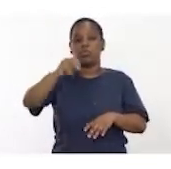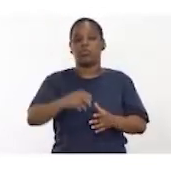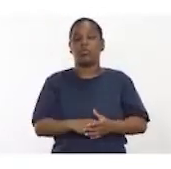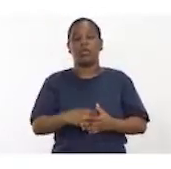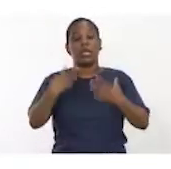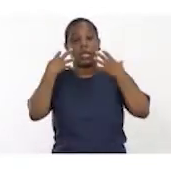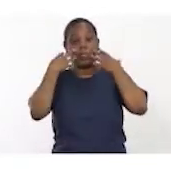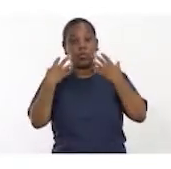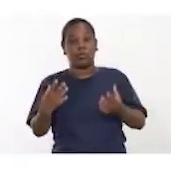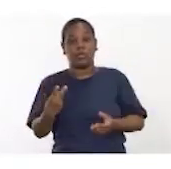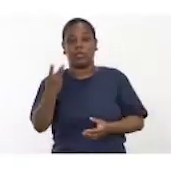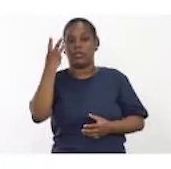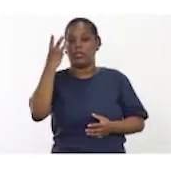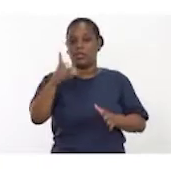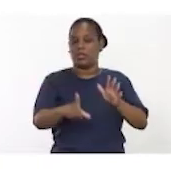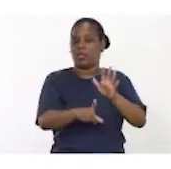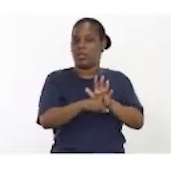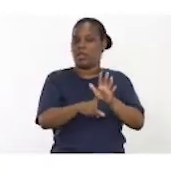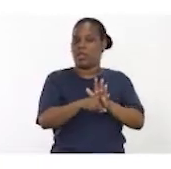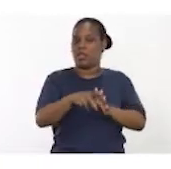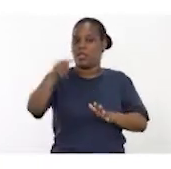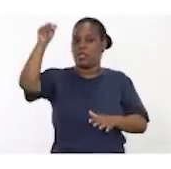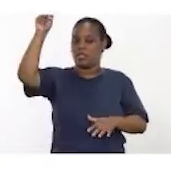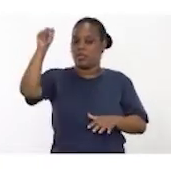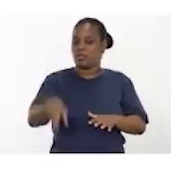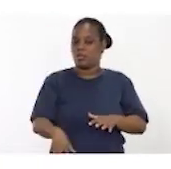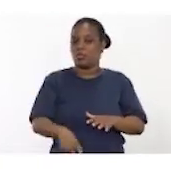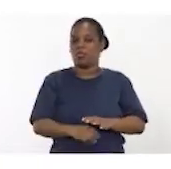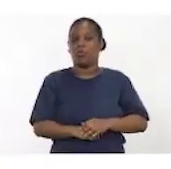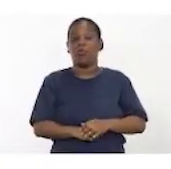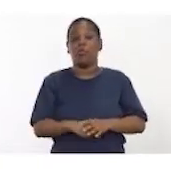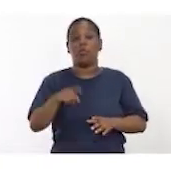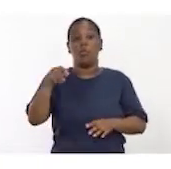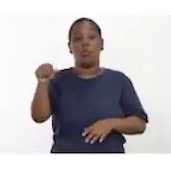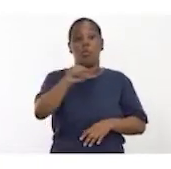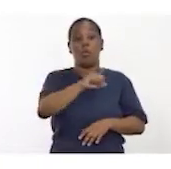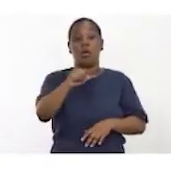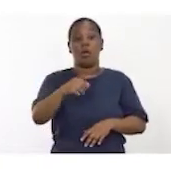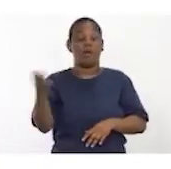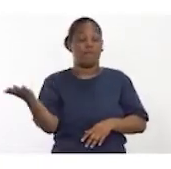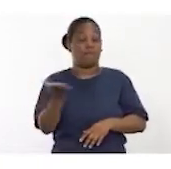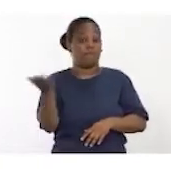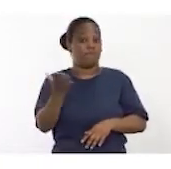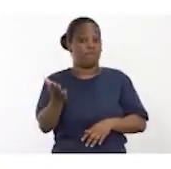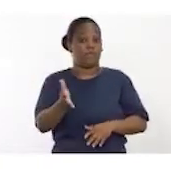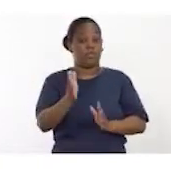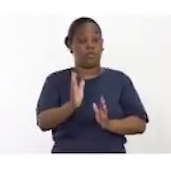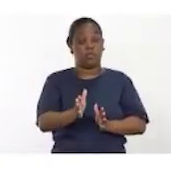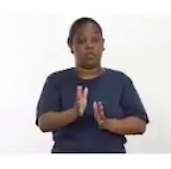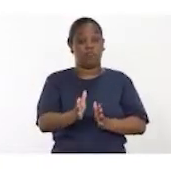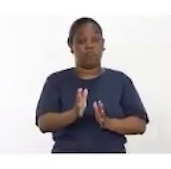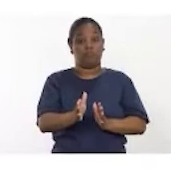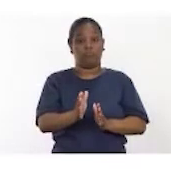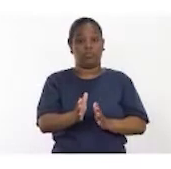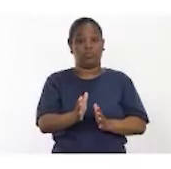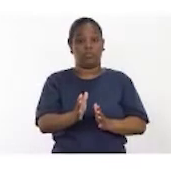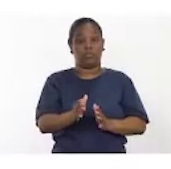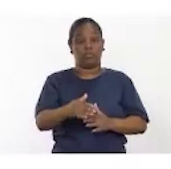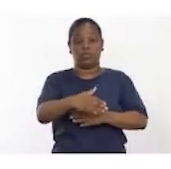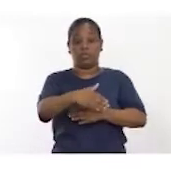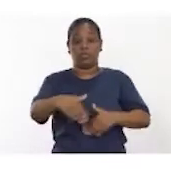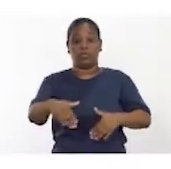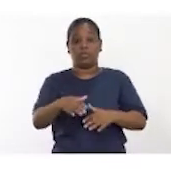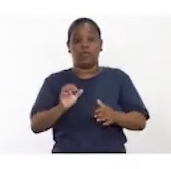Importante, las 3 leyes. Por ejemplo, un auto se mueve a velocidad constante por un tramo recto de la vía cuando